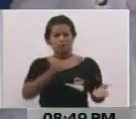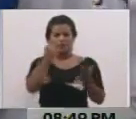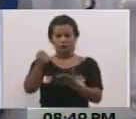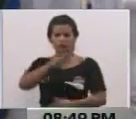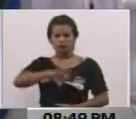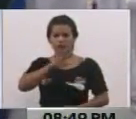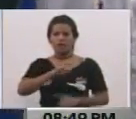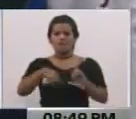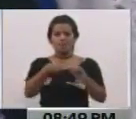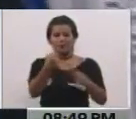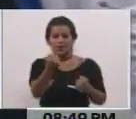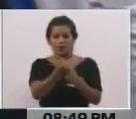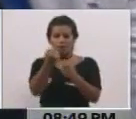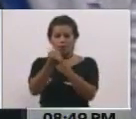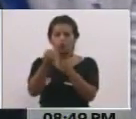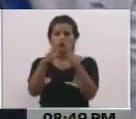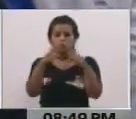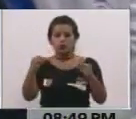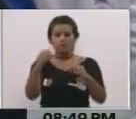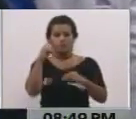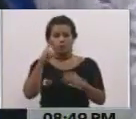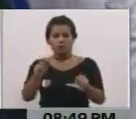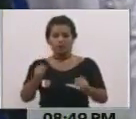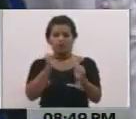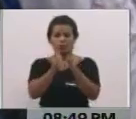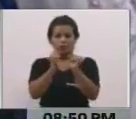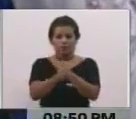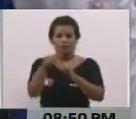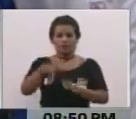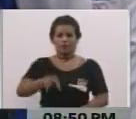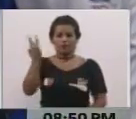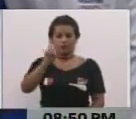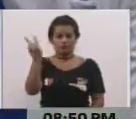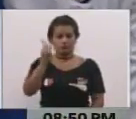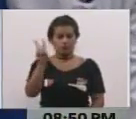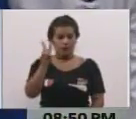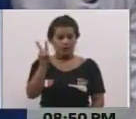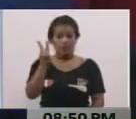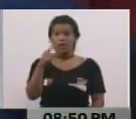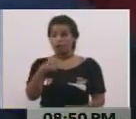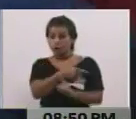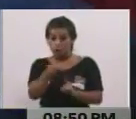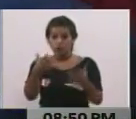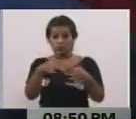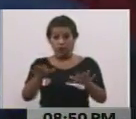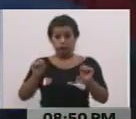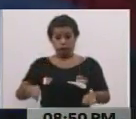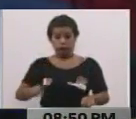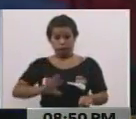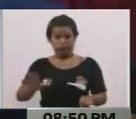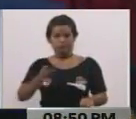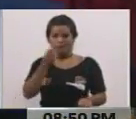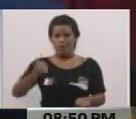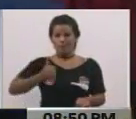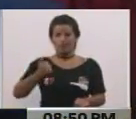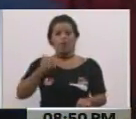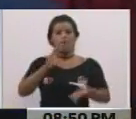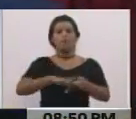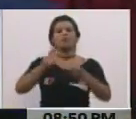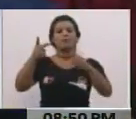el acompañamiento a los atletas y deportistas venezolanos, quienes han ganado terreno precisamente por esas